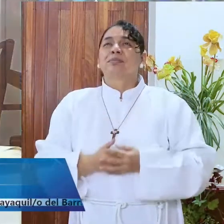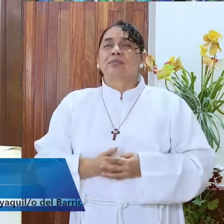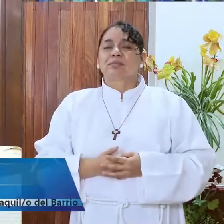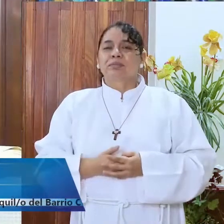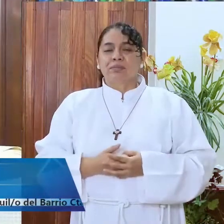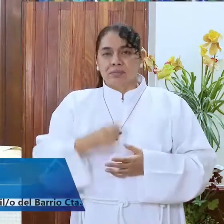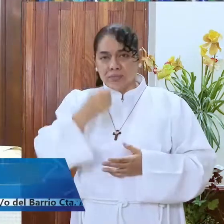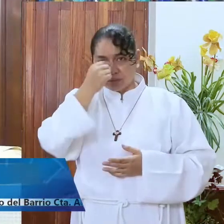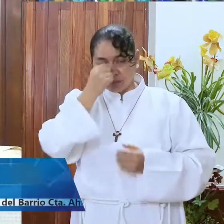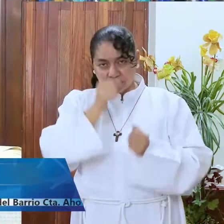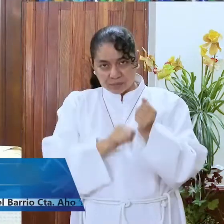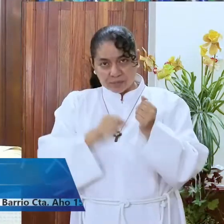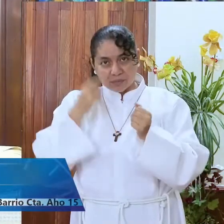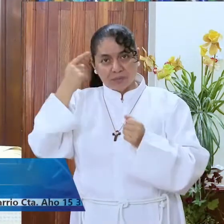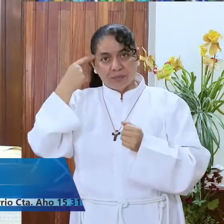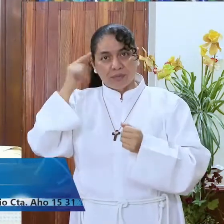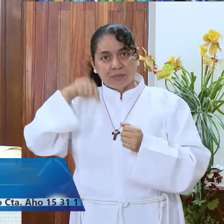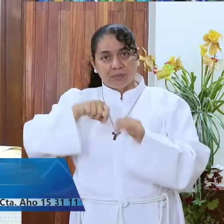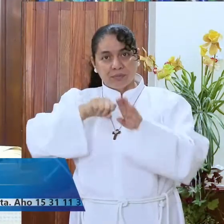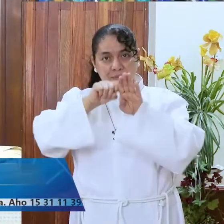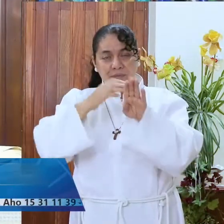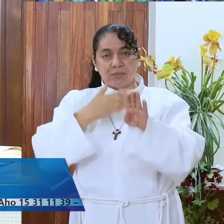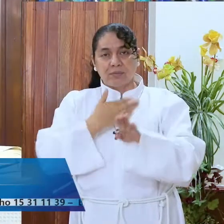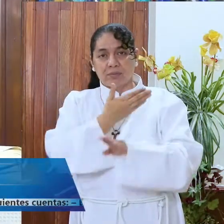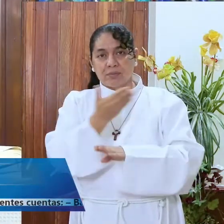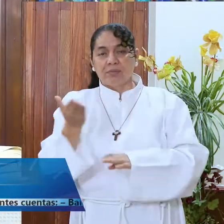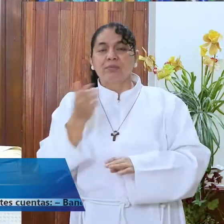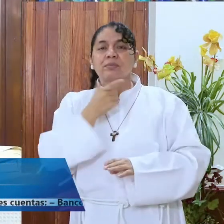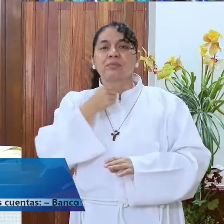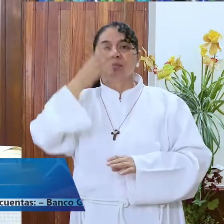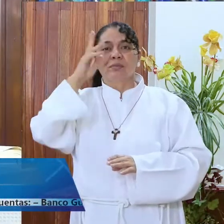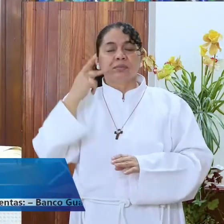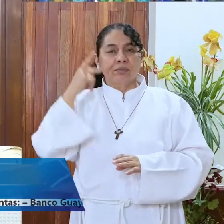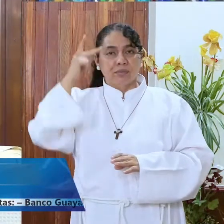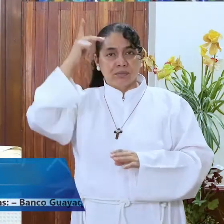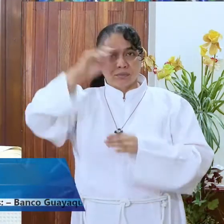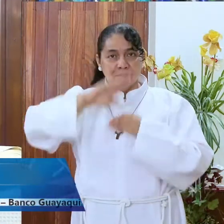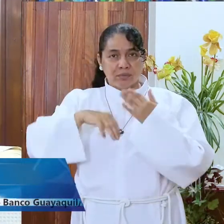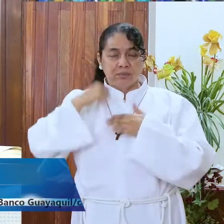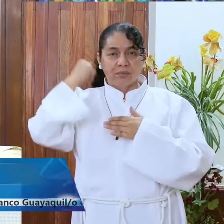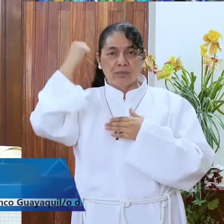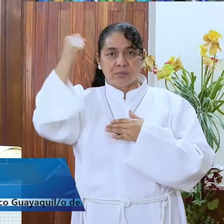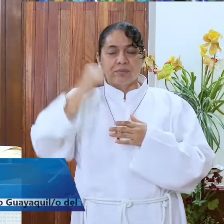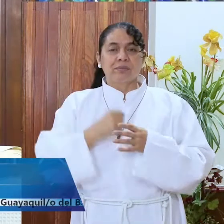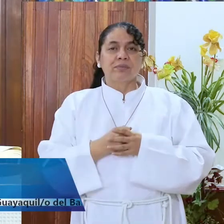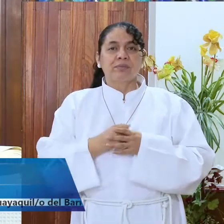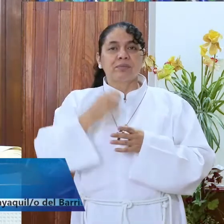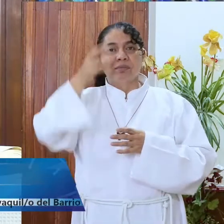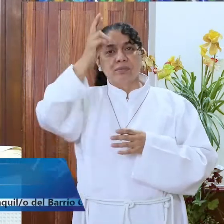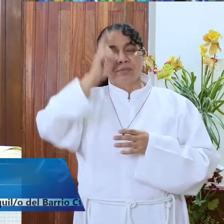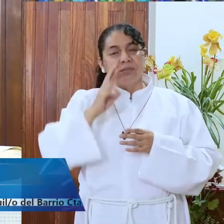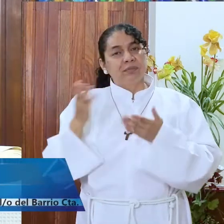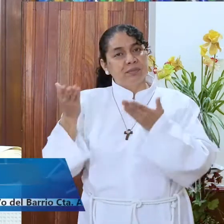por hermanos para que es el sacrificio mío y ustedes se agradable dios padre todopoderoso